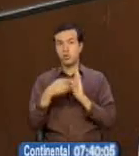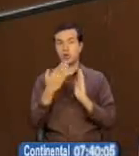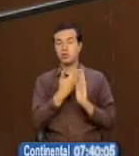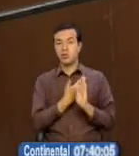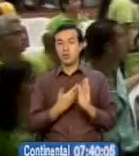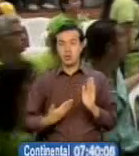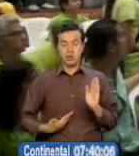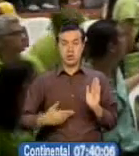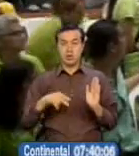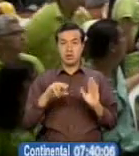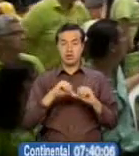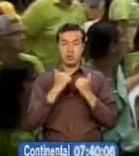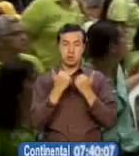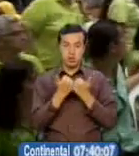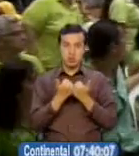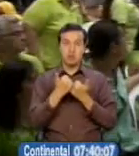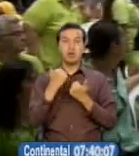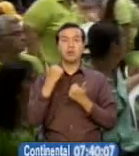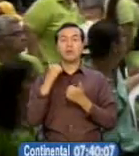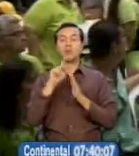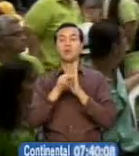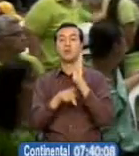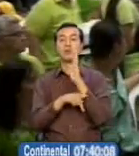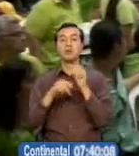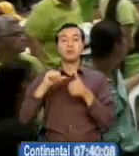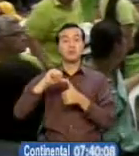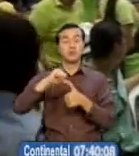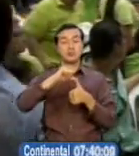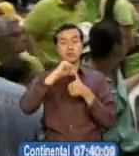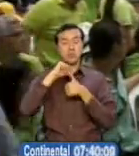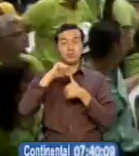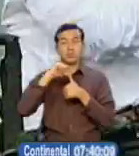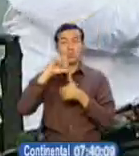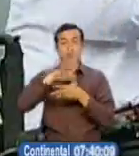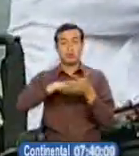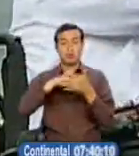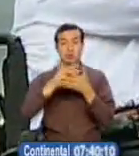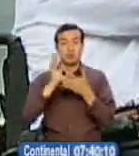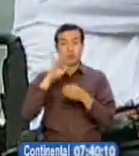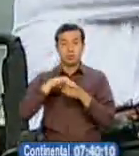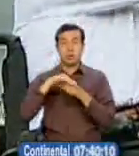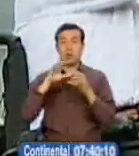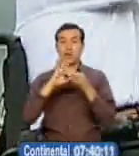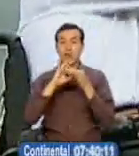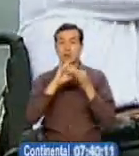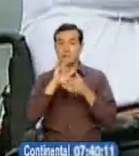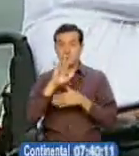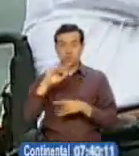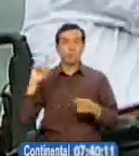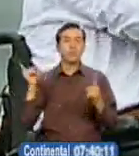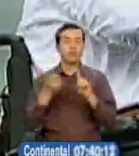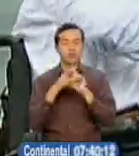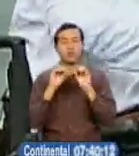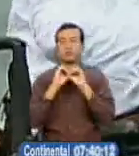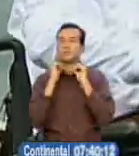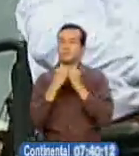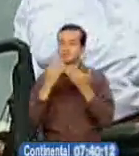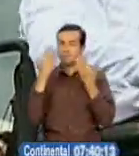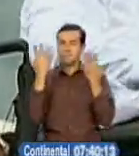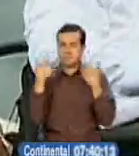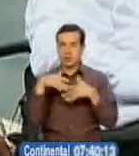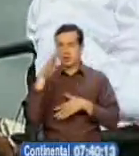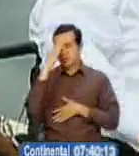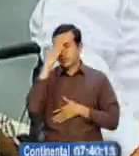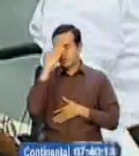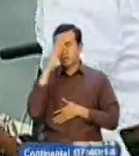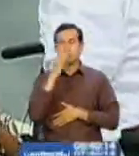el Legislativo como para el Parlamento Andino, según establece el calendario electoral. Alianza País se convirtió en la primera organización en definir